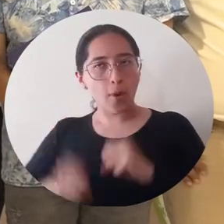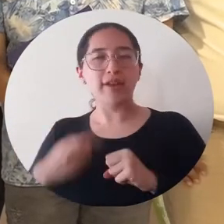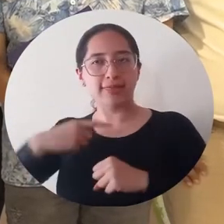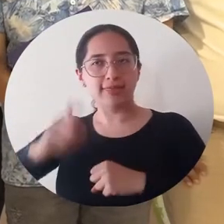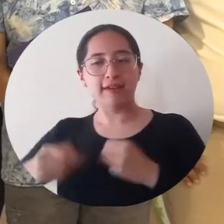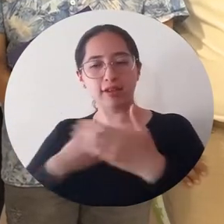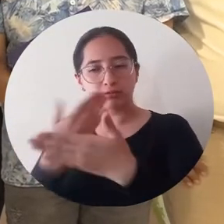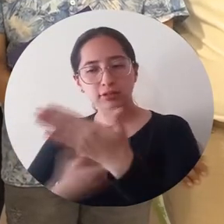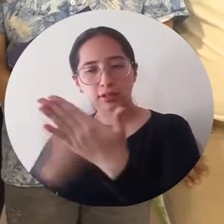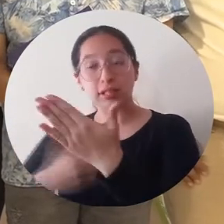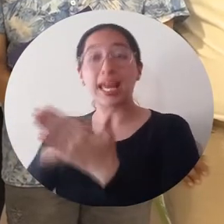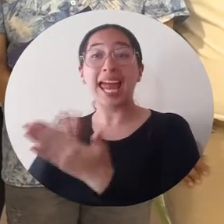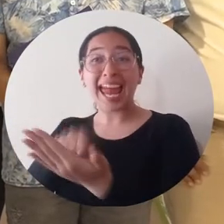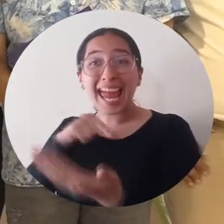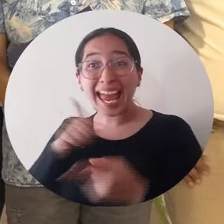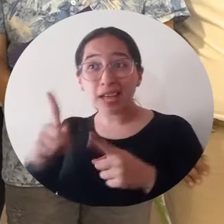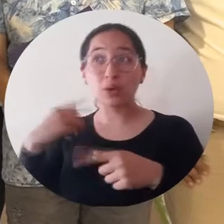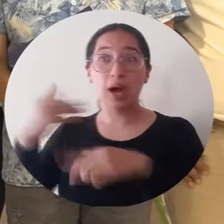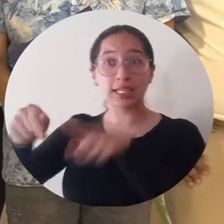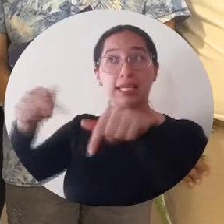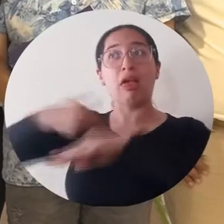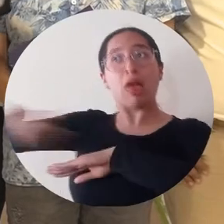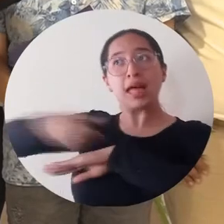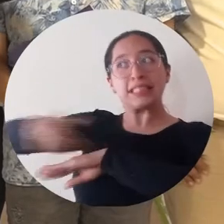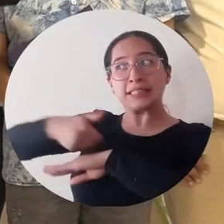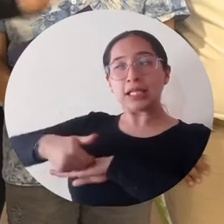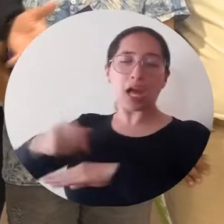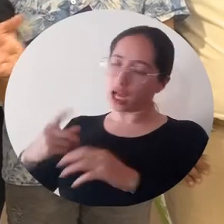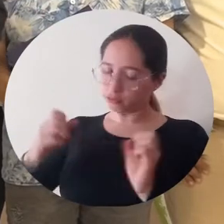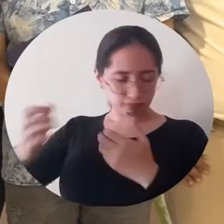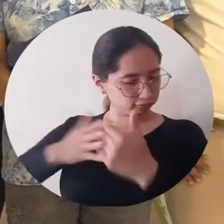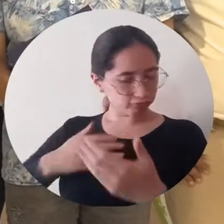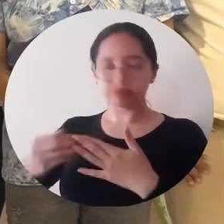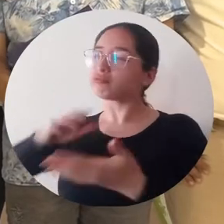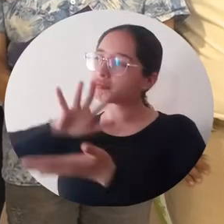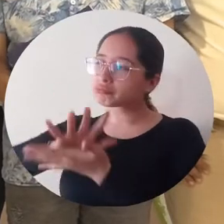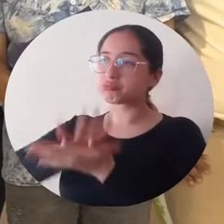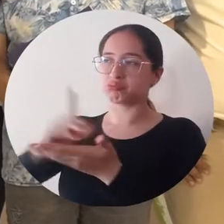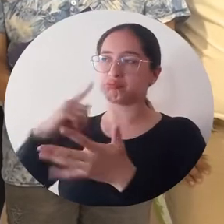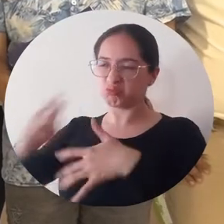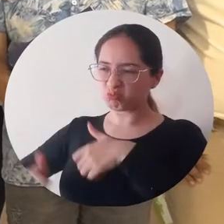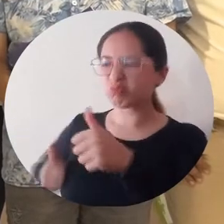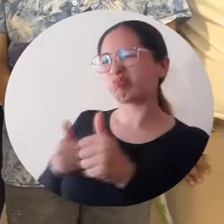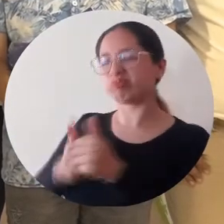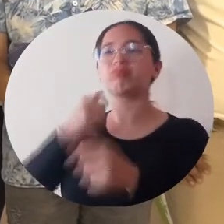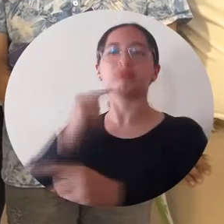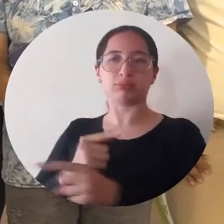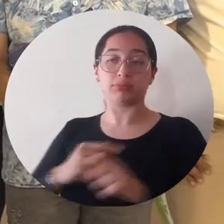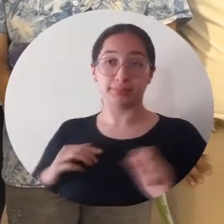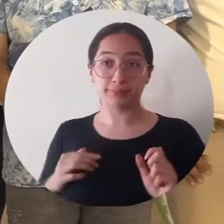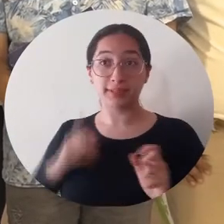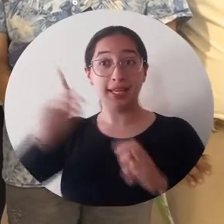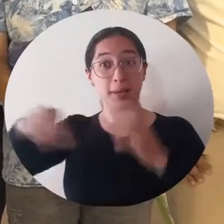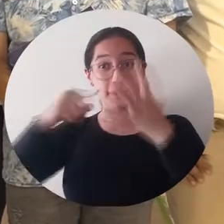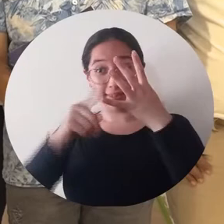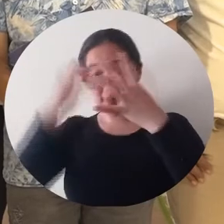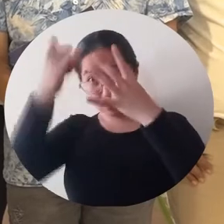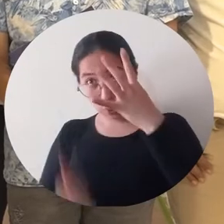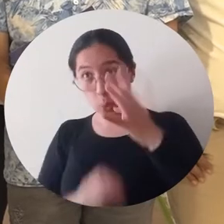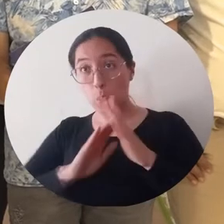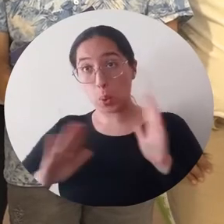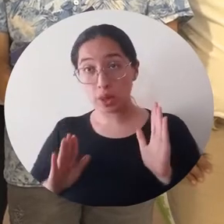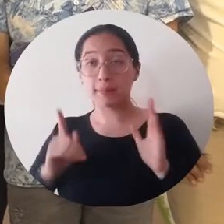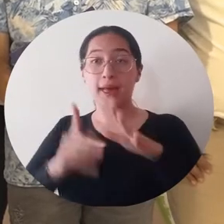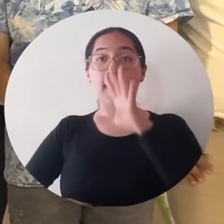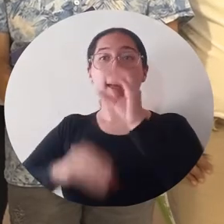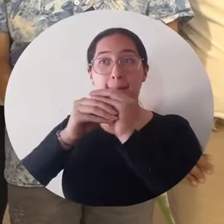un proceso de orientación, de prevención, de educación, de estimulación a la denuncia. Esa es la policía de vecindario que muchos nos han